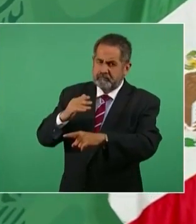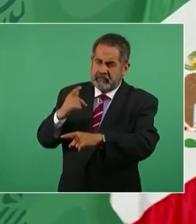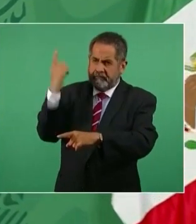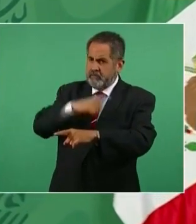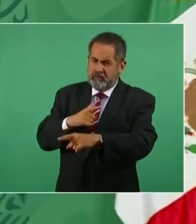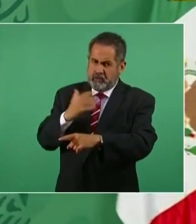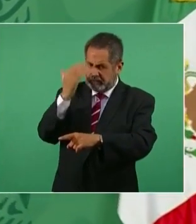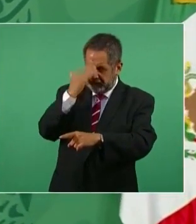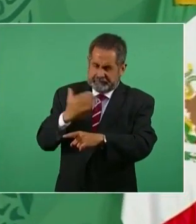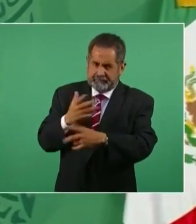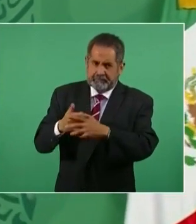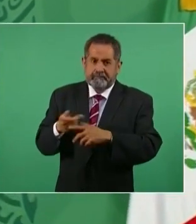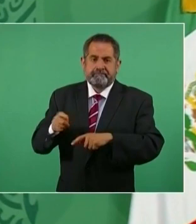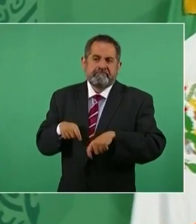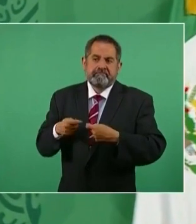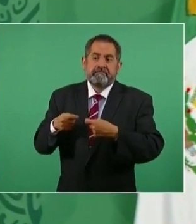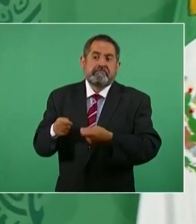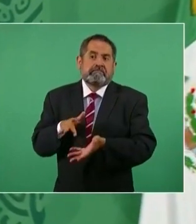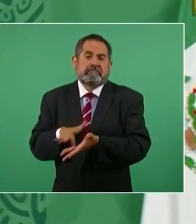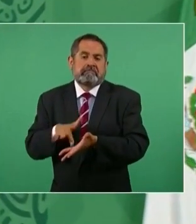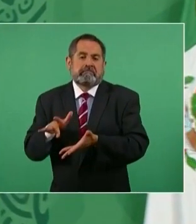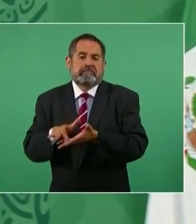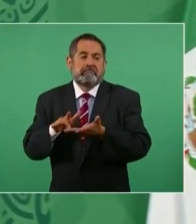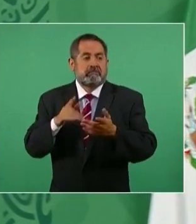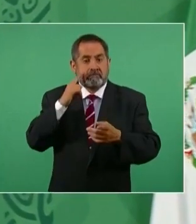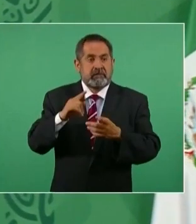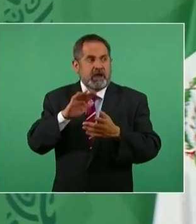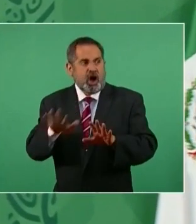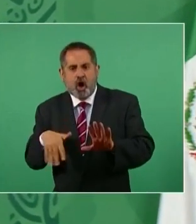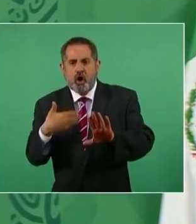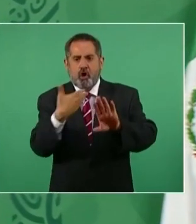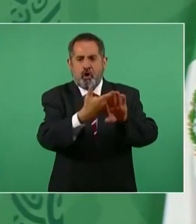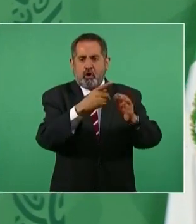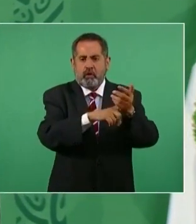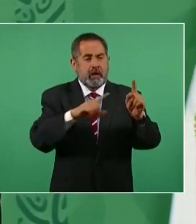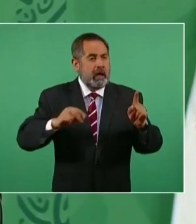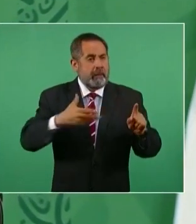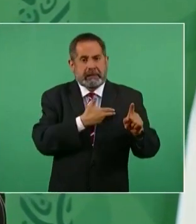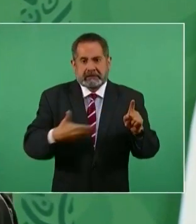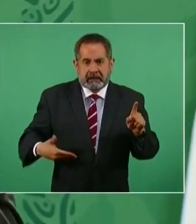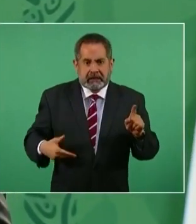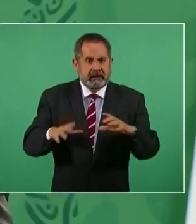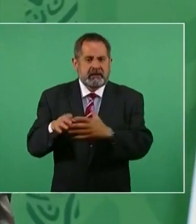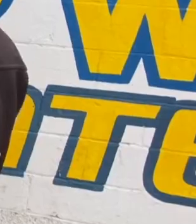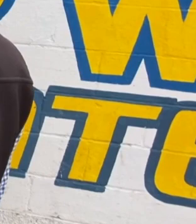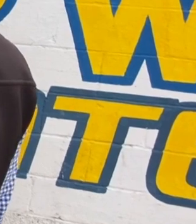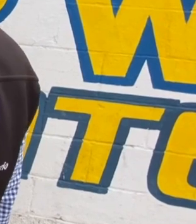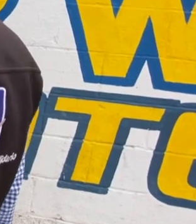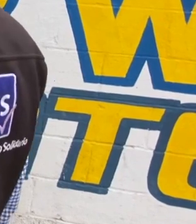facilitaron prácticamente un golpe en un país con una vida democrática ininterrumpida en los últimos años.